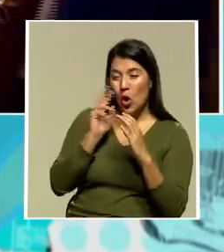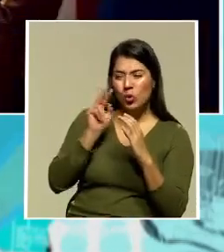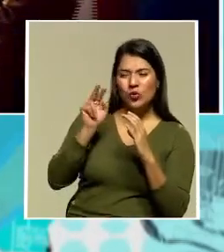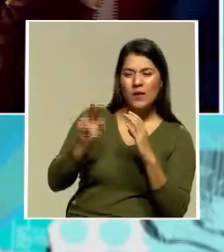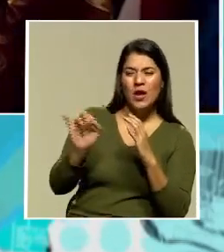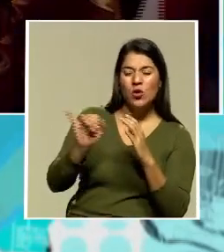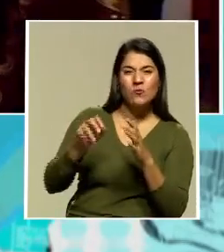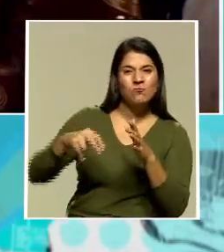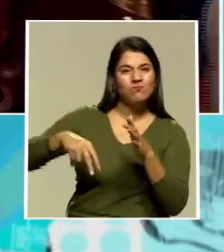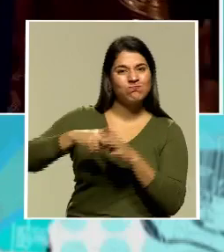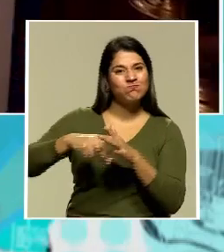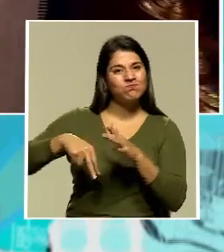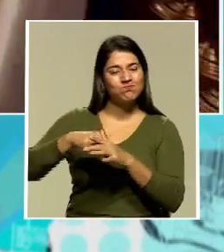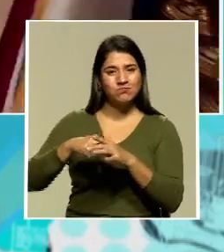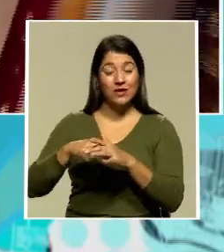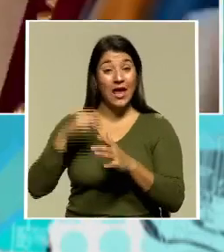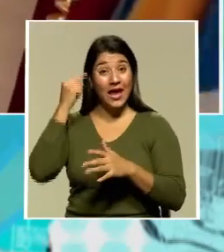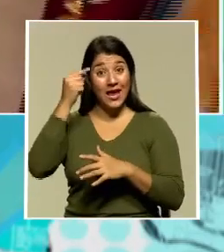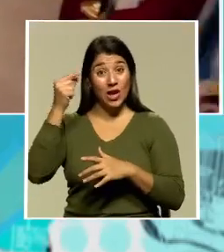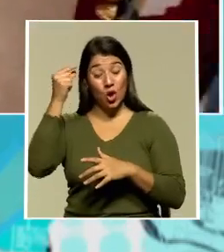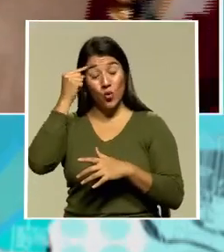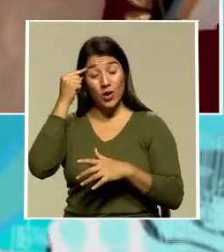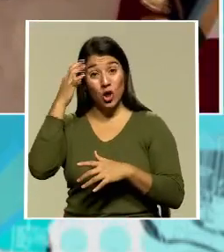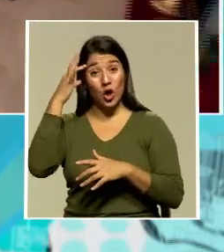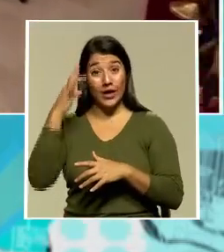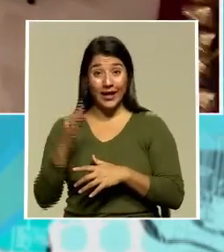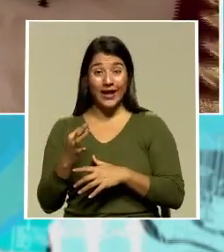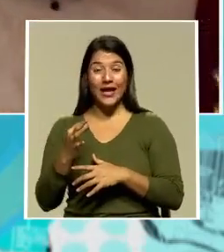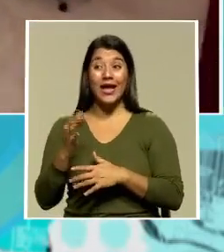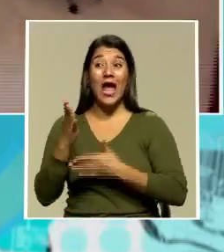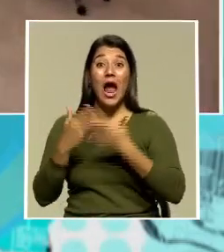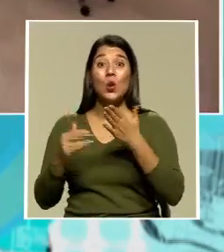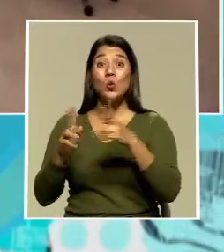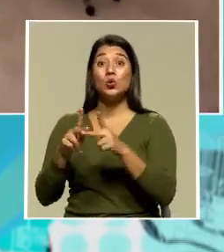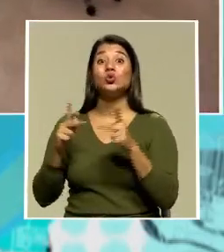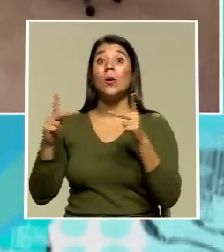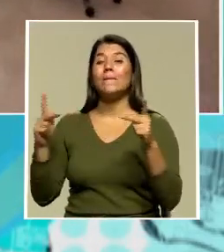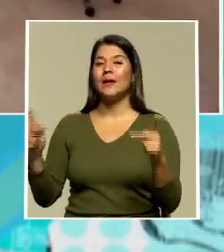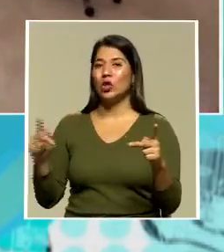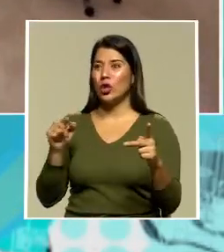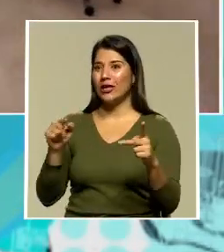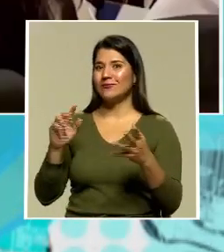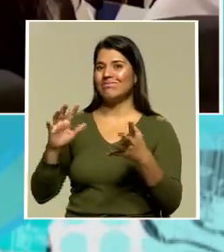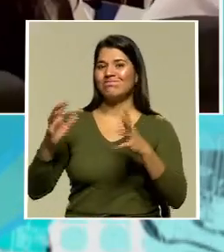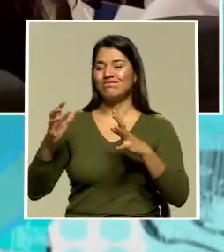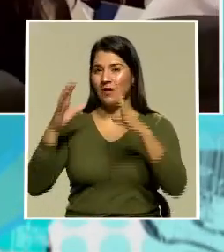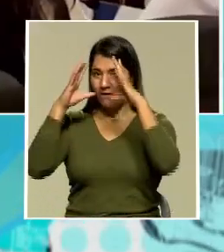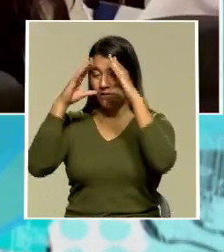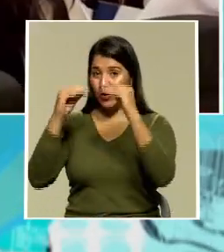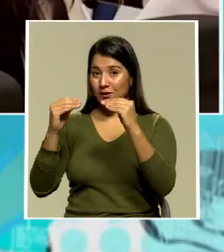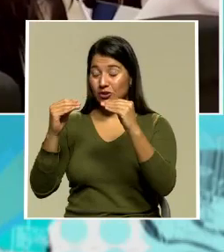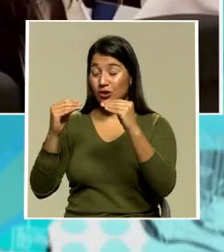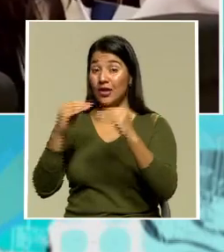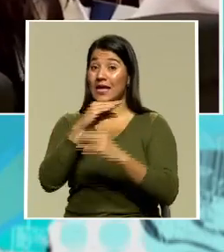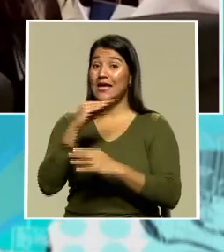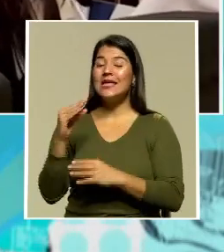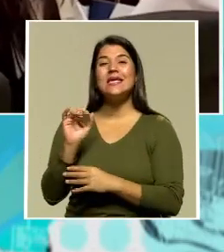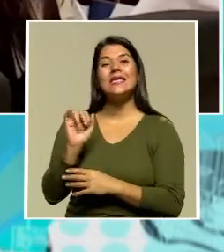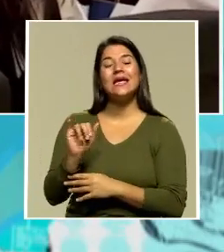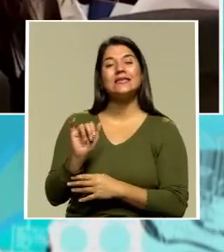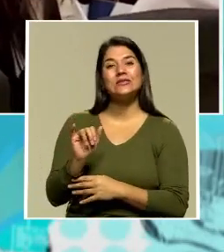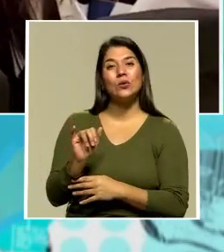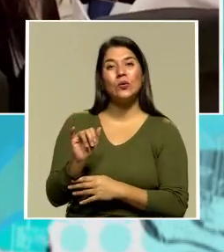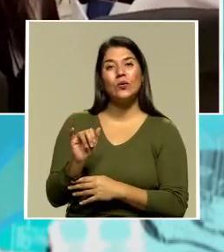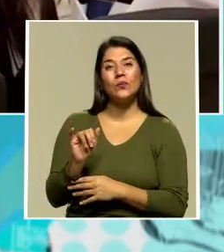zapato. El gobierno de la República considera que hay periódicos que tergiversan la información y eso,